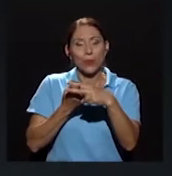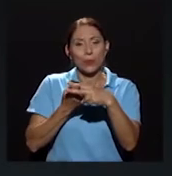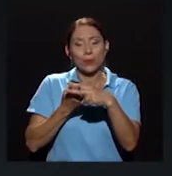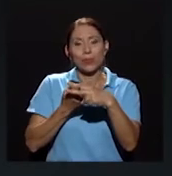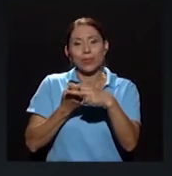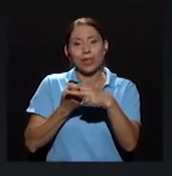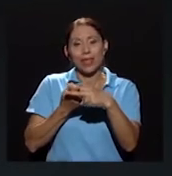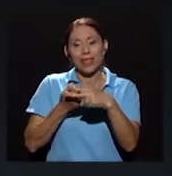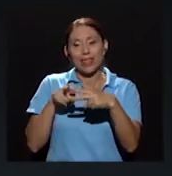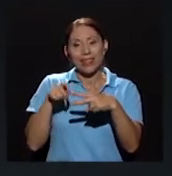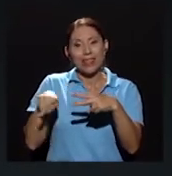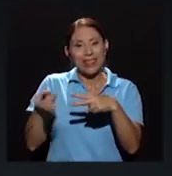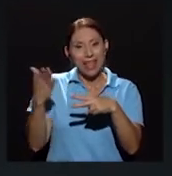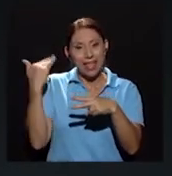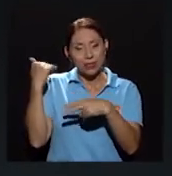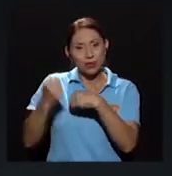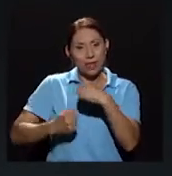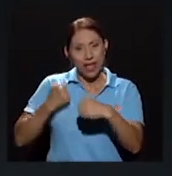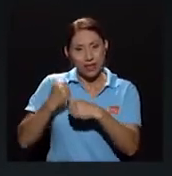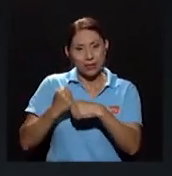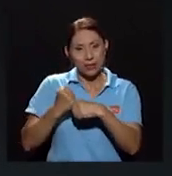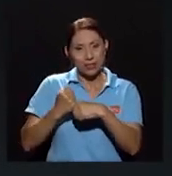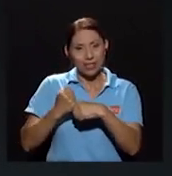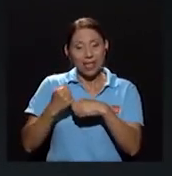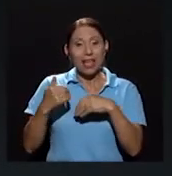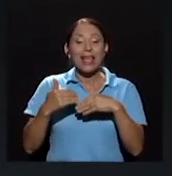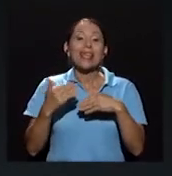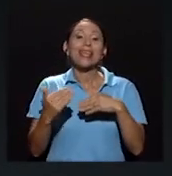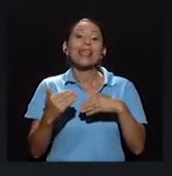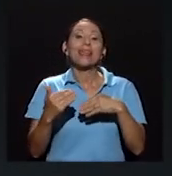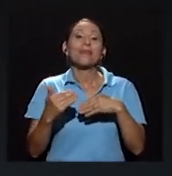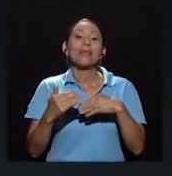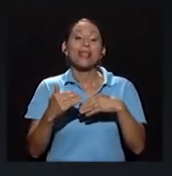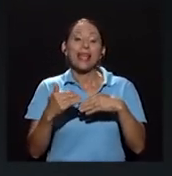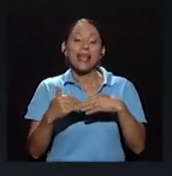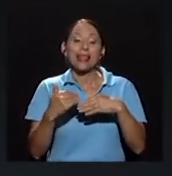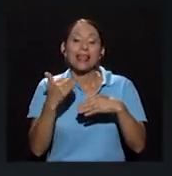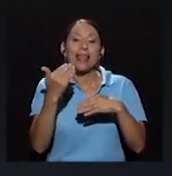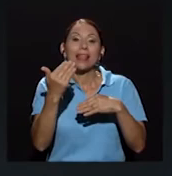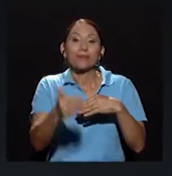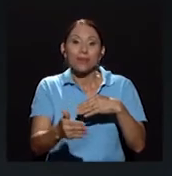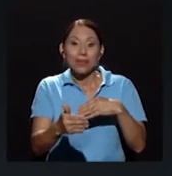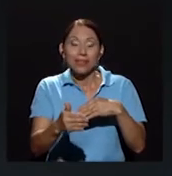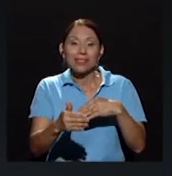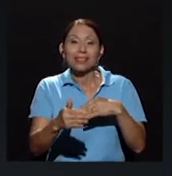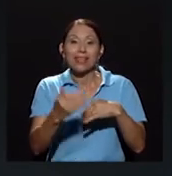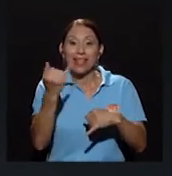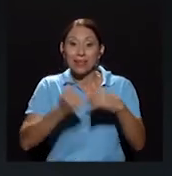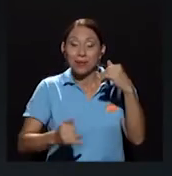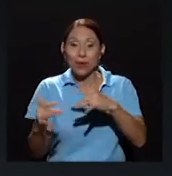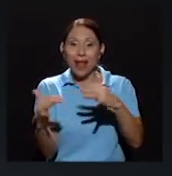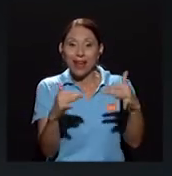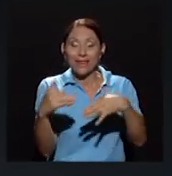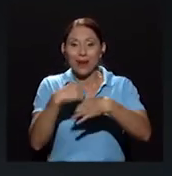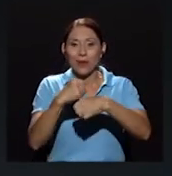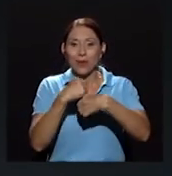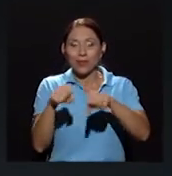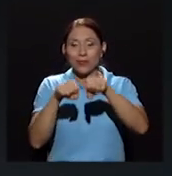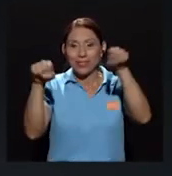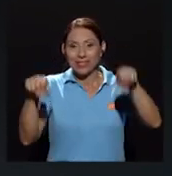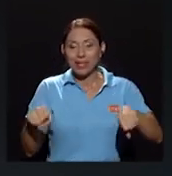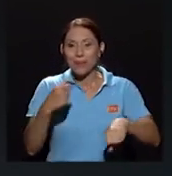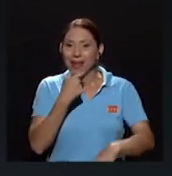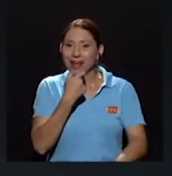el sistema inglés fue sólo después de que de que terminó la guerra de